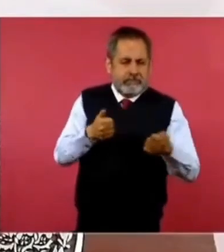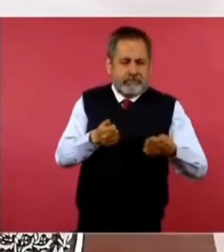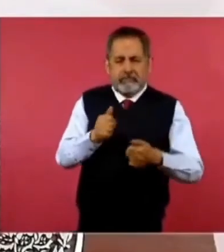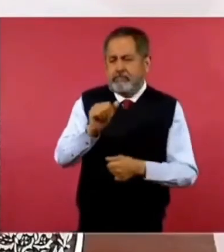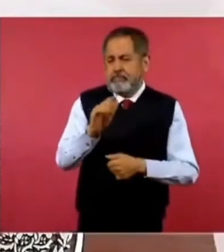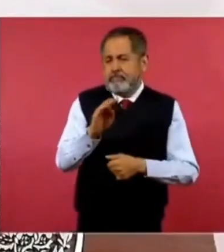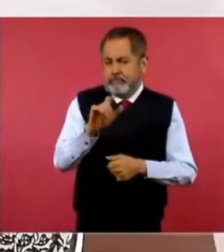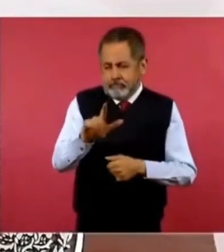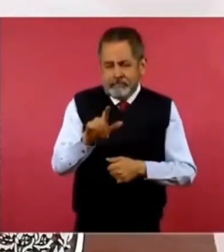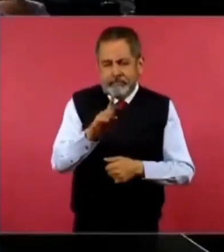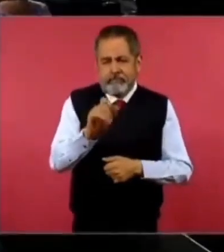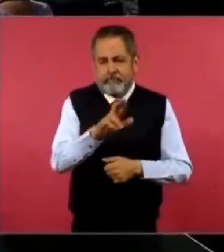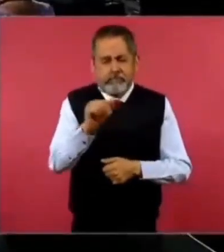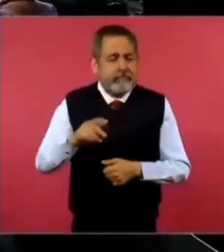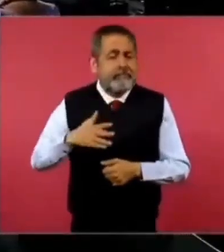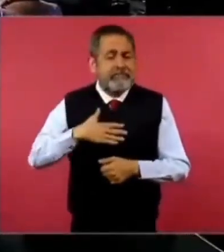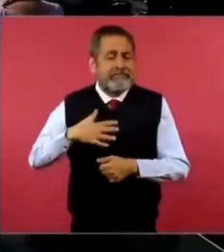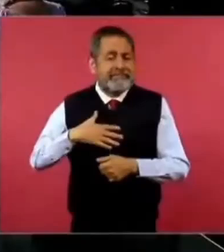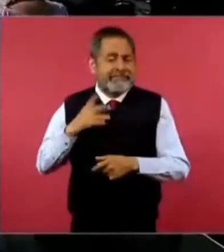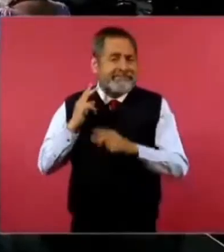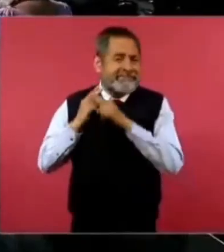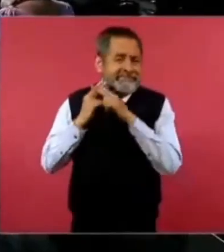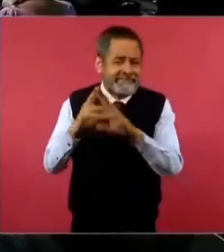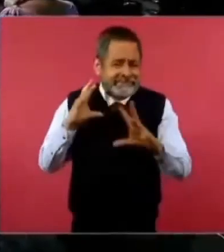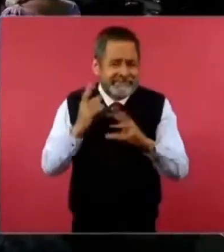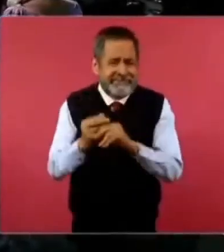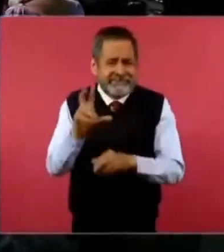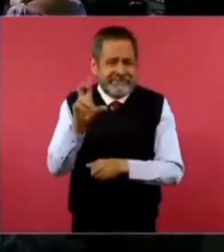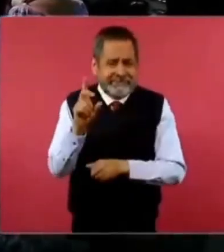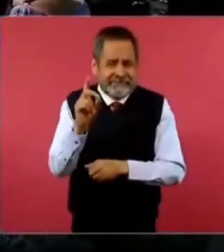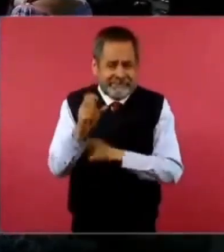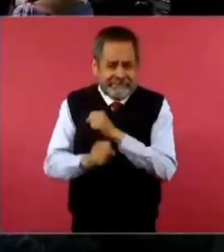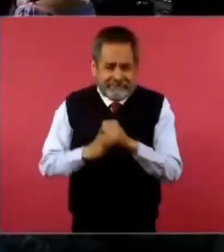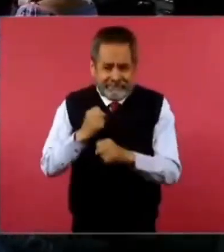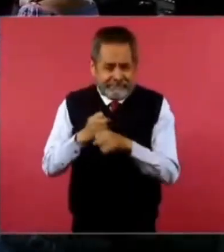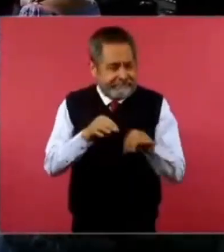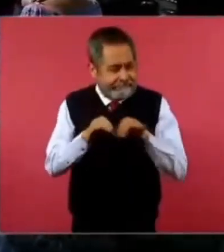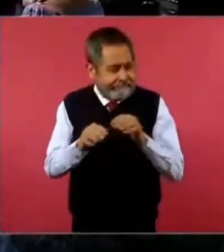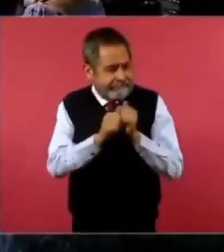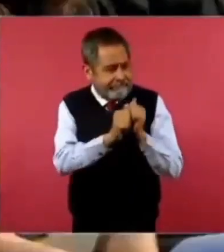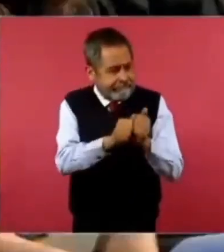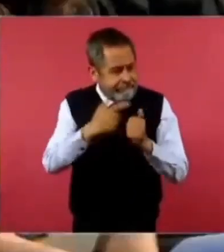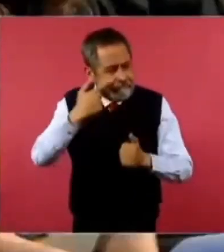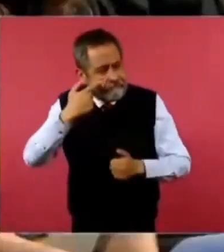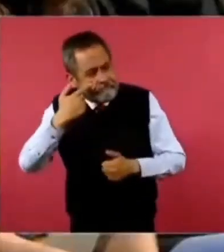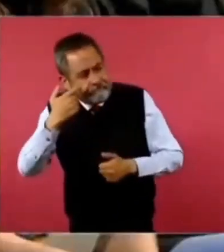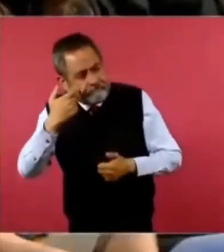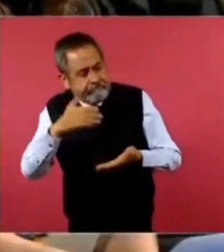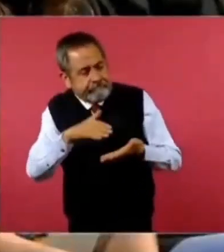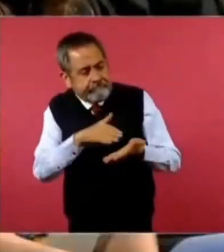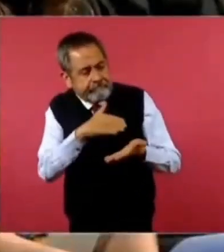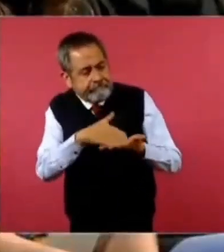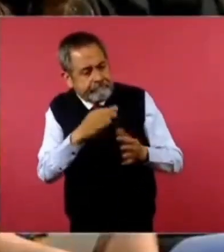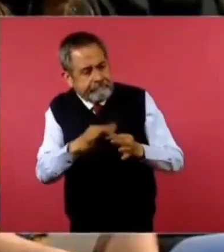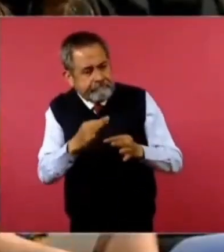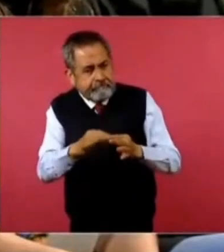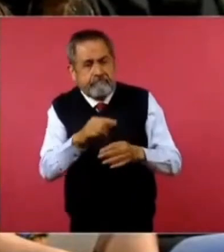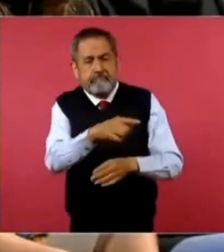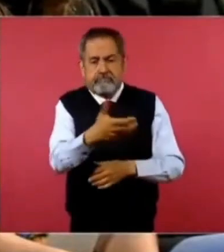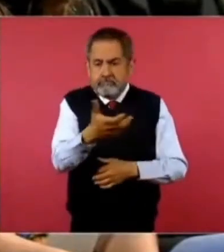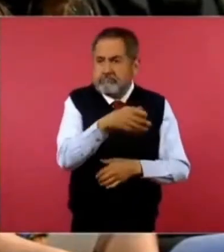Barrera. Llevamos más de 30 años trabajando con ellos y documentando el trabajo que hacen en